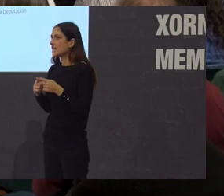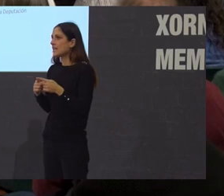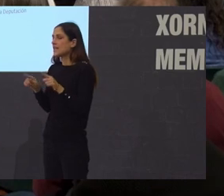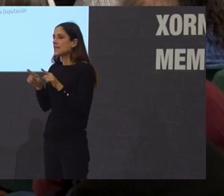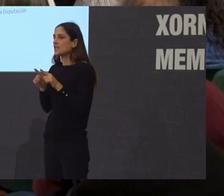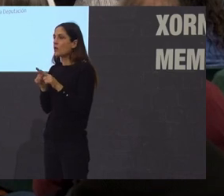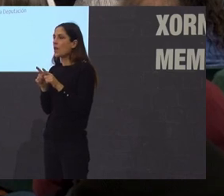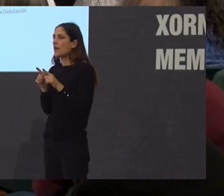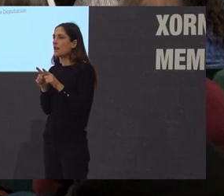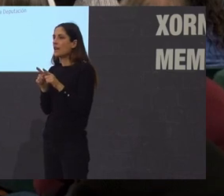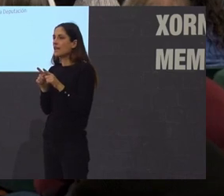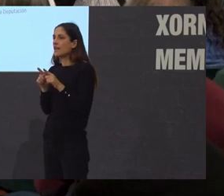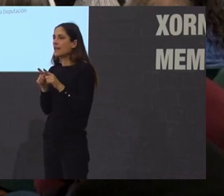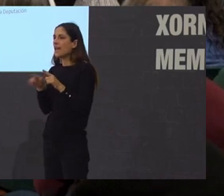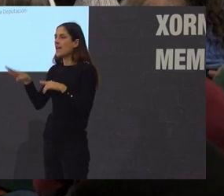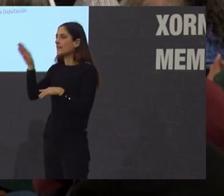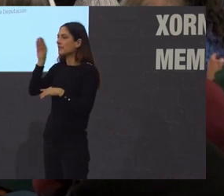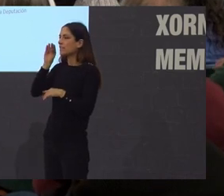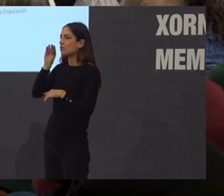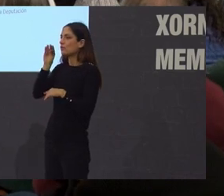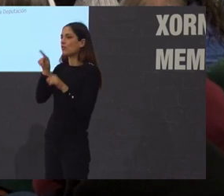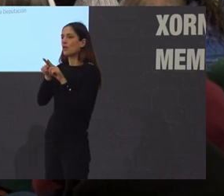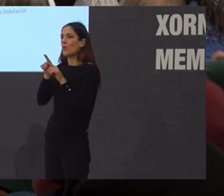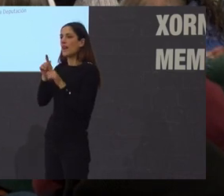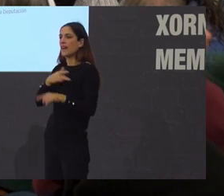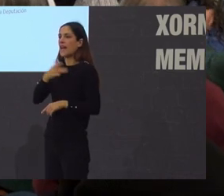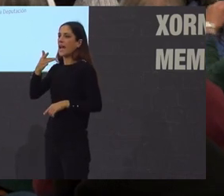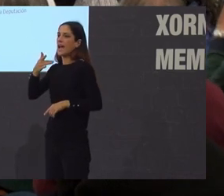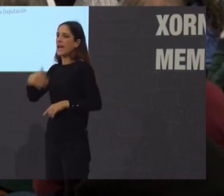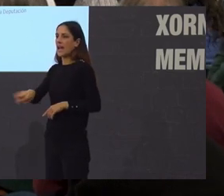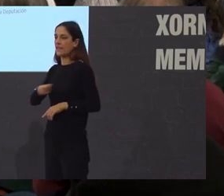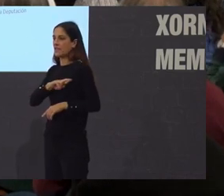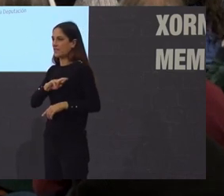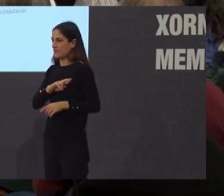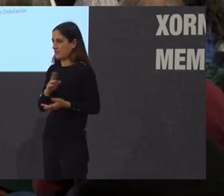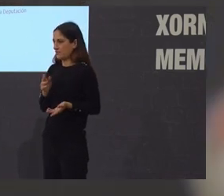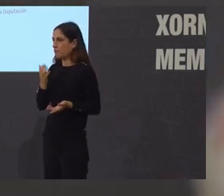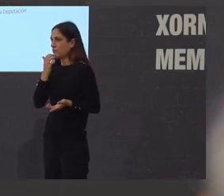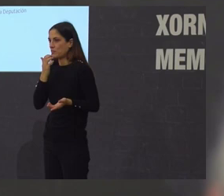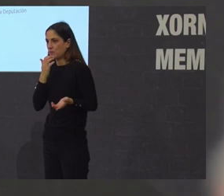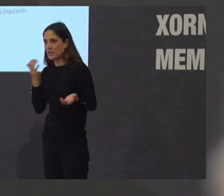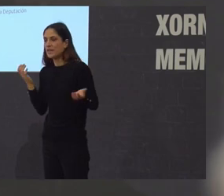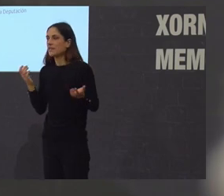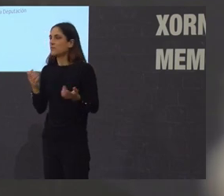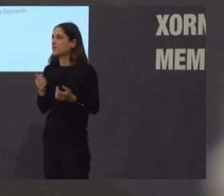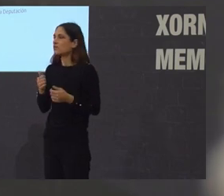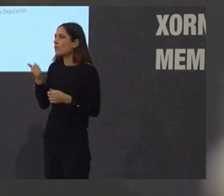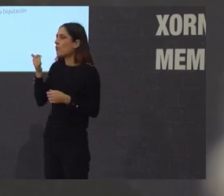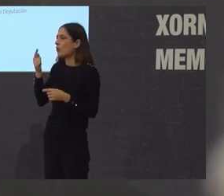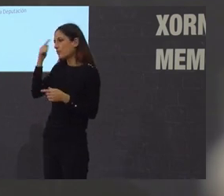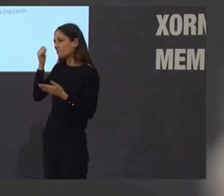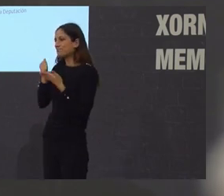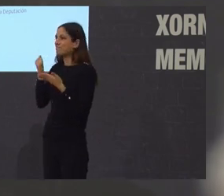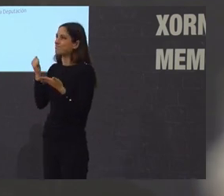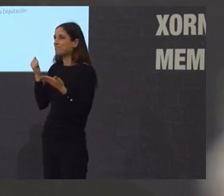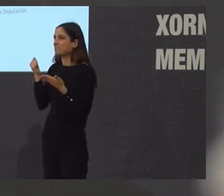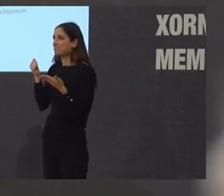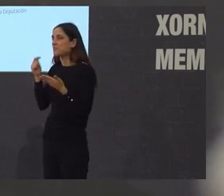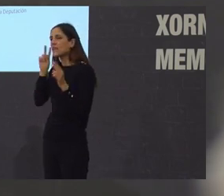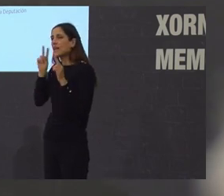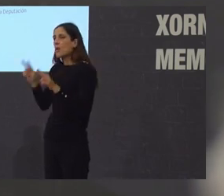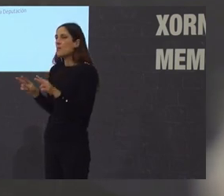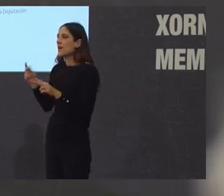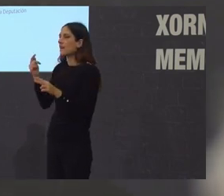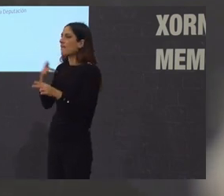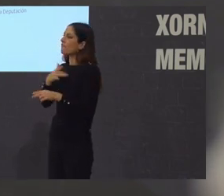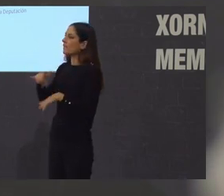caridad, es decir, es una caridad católica, es decir, es entendida desde ese punto de vista. De hecho, es muy paradigmático observar cómo la filantropía, o